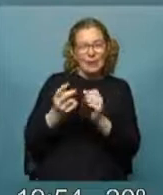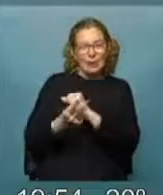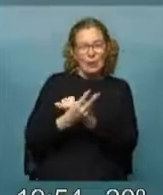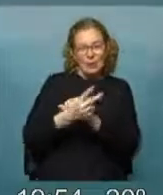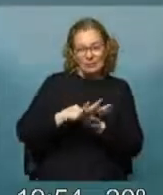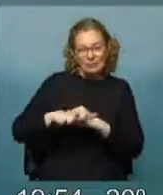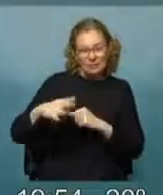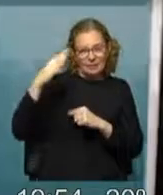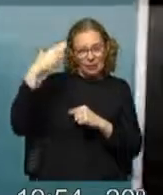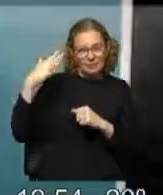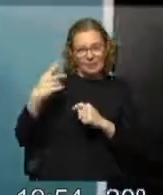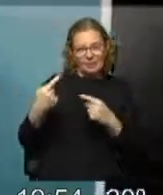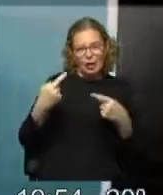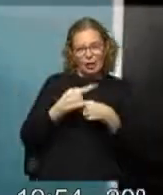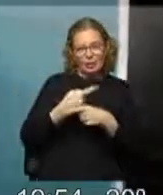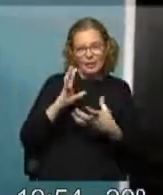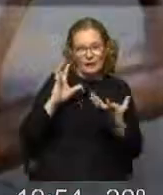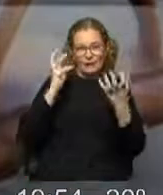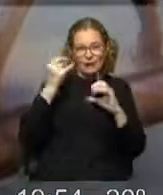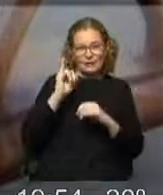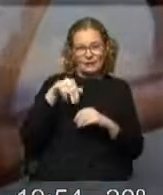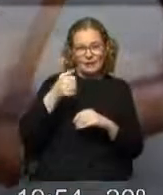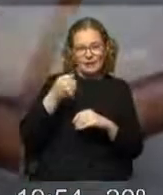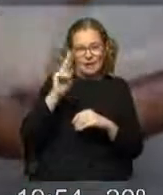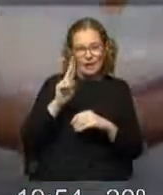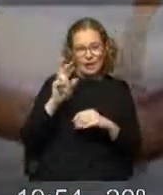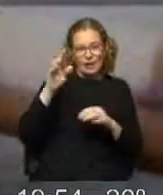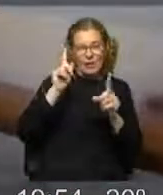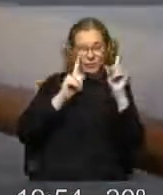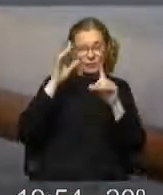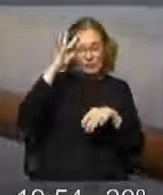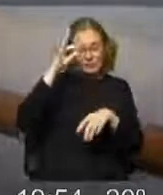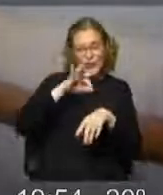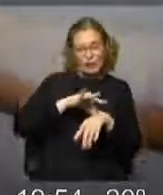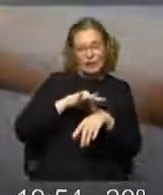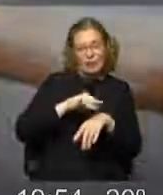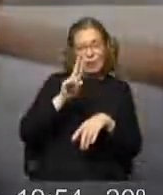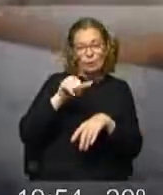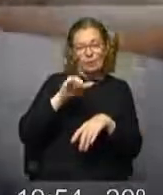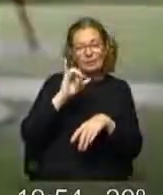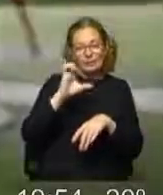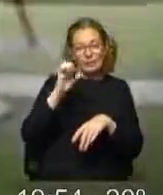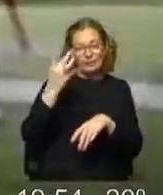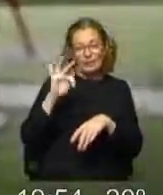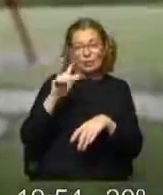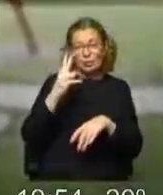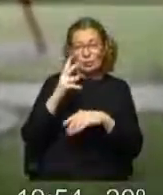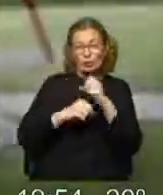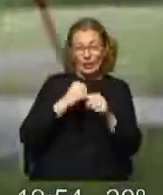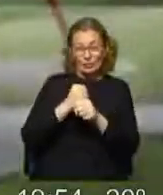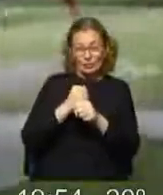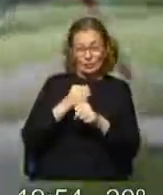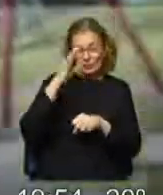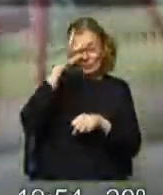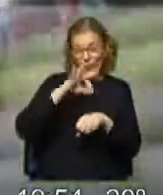la Infancia y a la Adolescencia contra la Violencia, el INAU, la Facultad de Psicología y UNICEF. Durante 2 años, la Facultad de Psicología entrevistó a víctimas